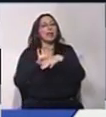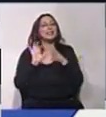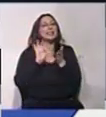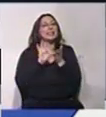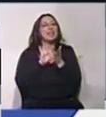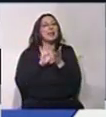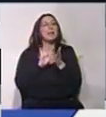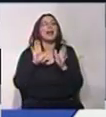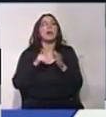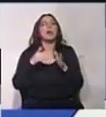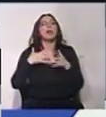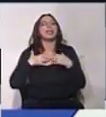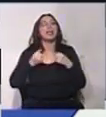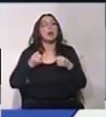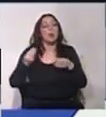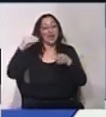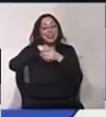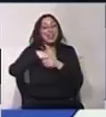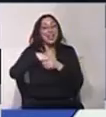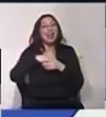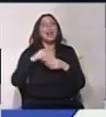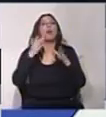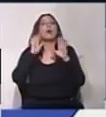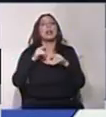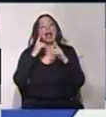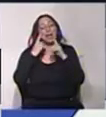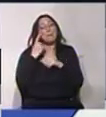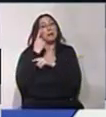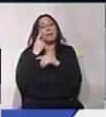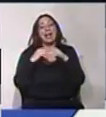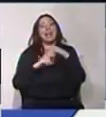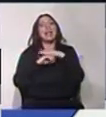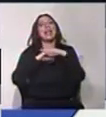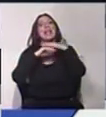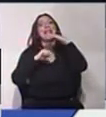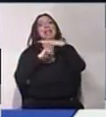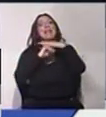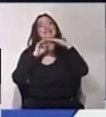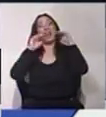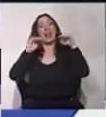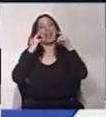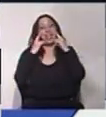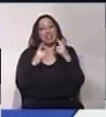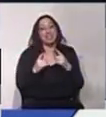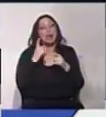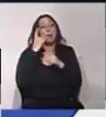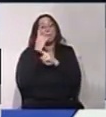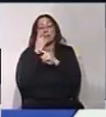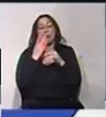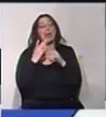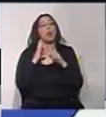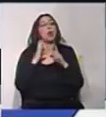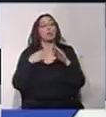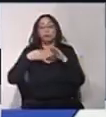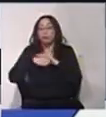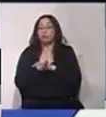Nacional Integrado de Salud, que plantea un primer nivel de atención como la puerta de entrada al sistema y el portero, ¿no? El que